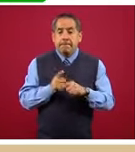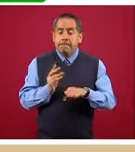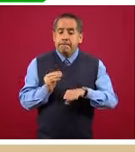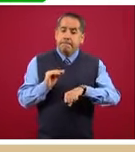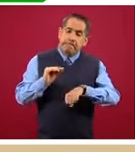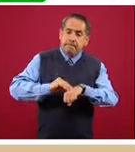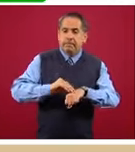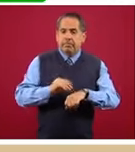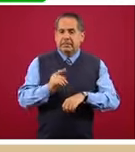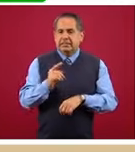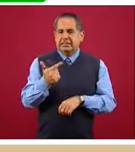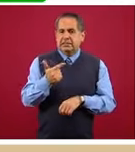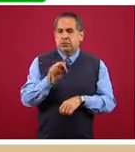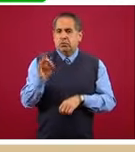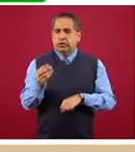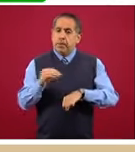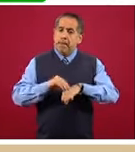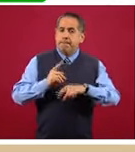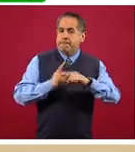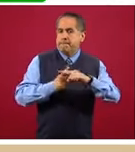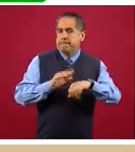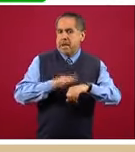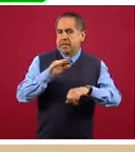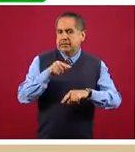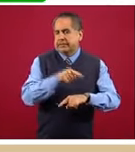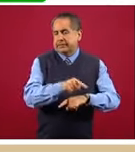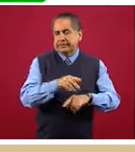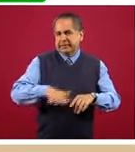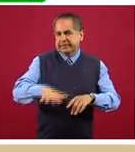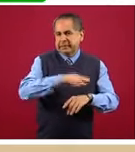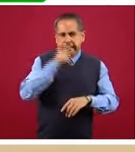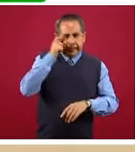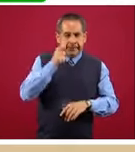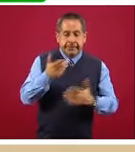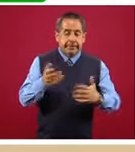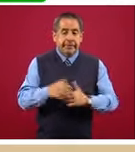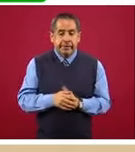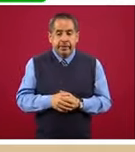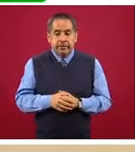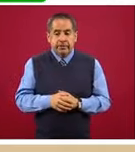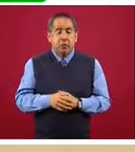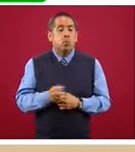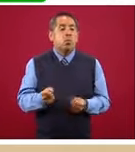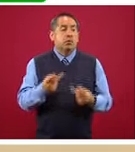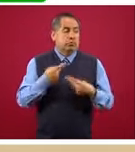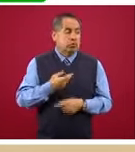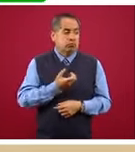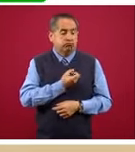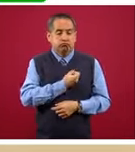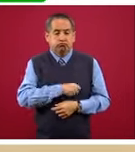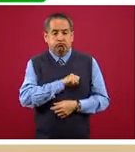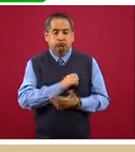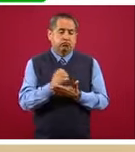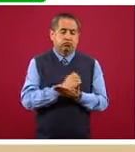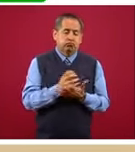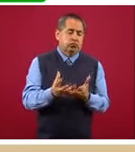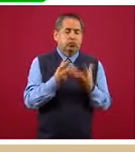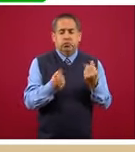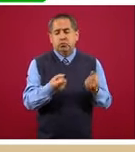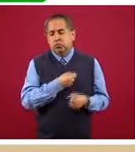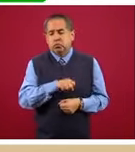que se está incrementando para este estado. Veamos también los casos recuperados, se han mantenido en una